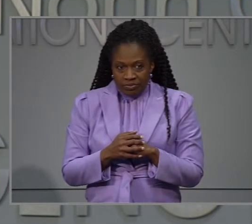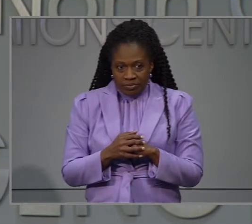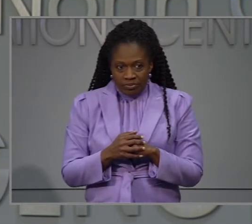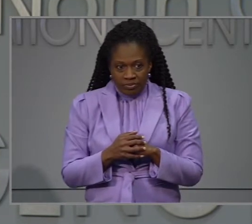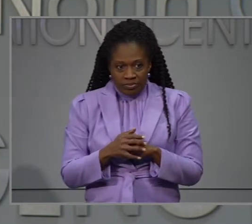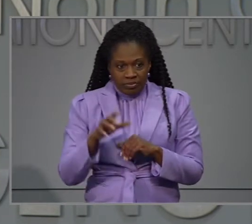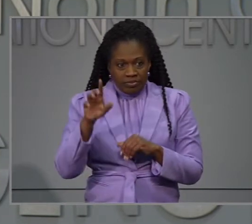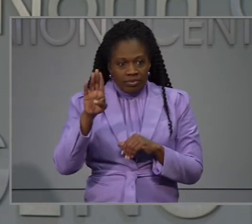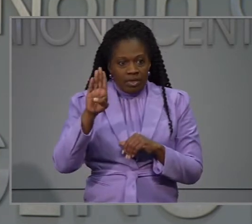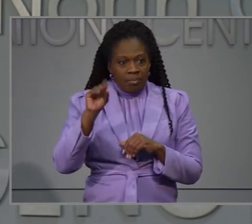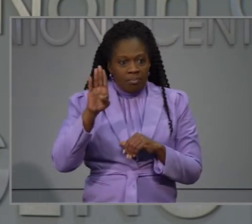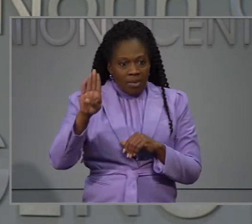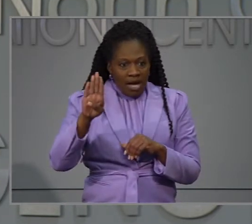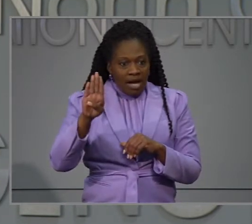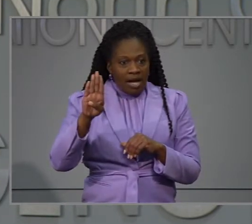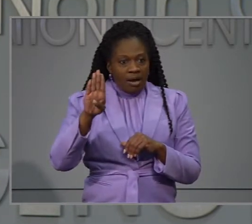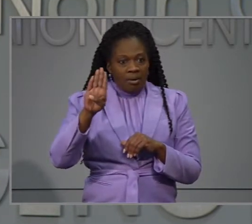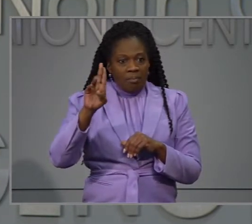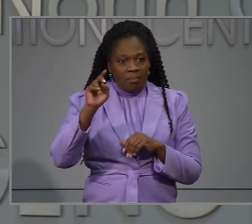papá